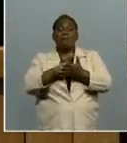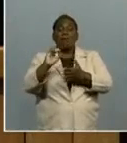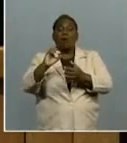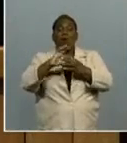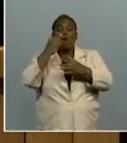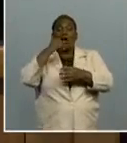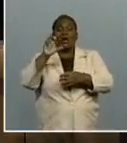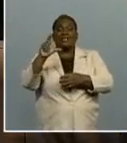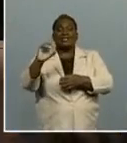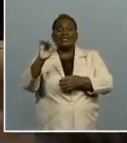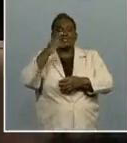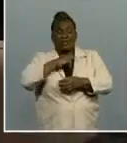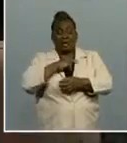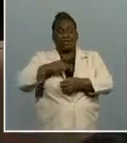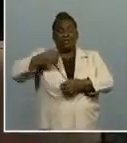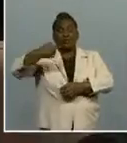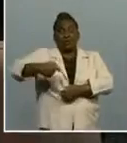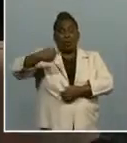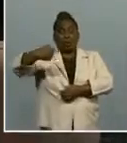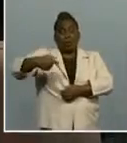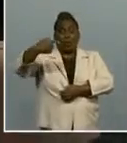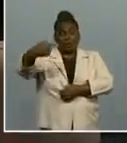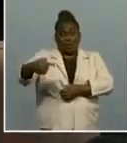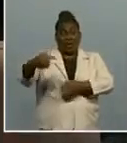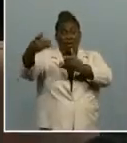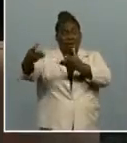siguen dándonos todos los días